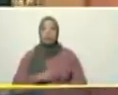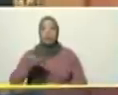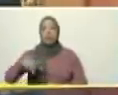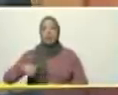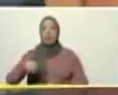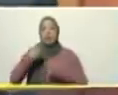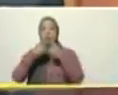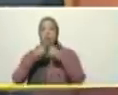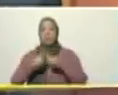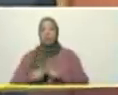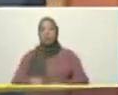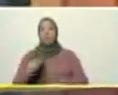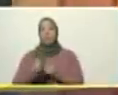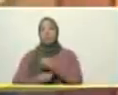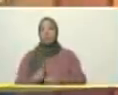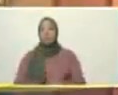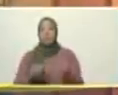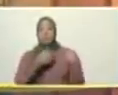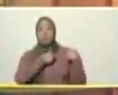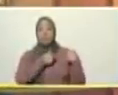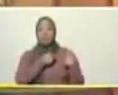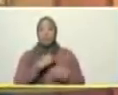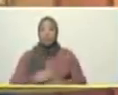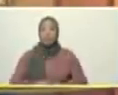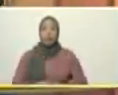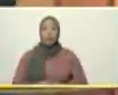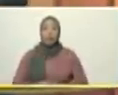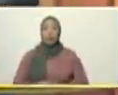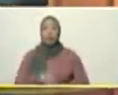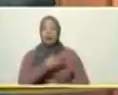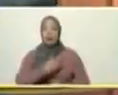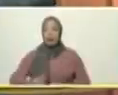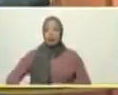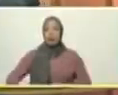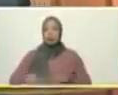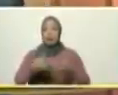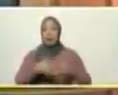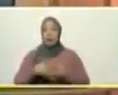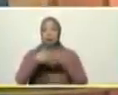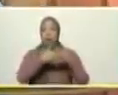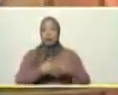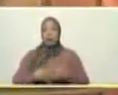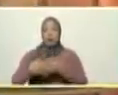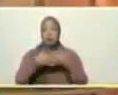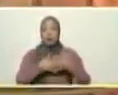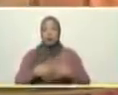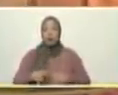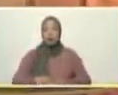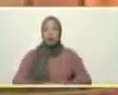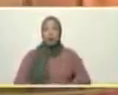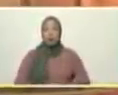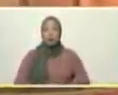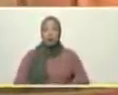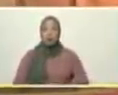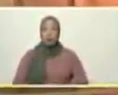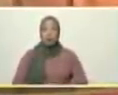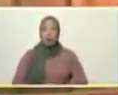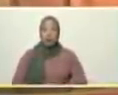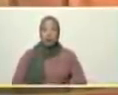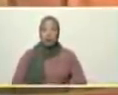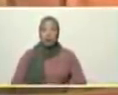cómputos estaban en reconocimiento de España y Estados Unidos. Los dos embajadores estuvieron aquí el 12 de